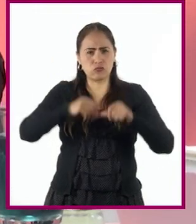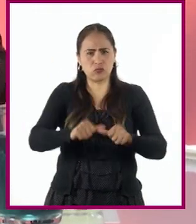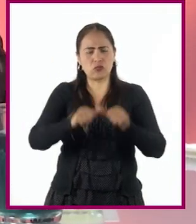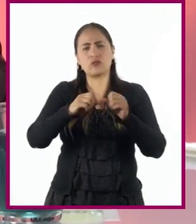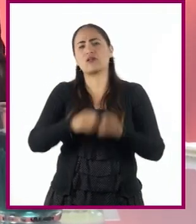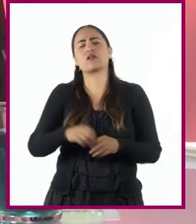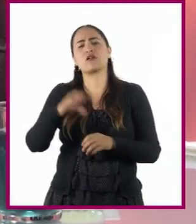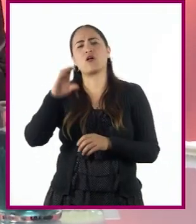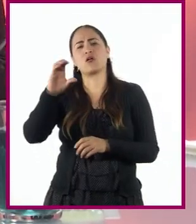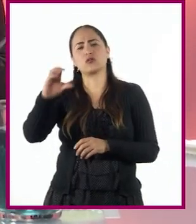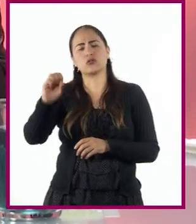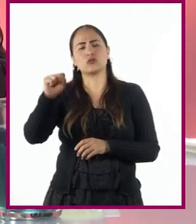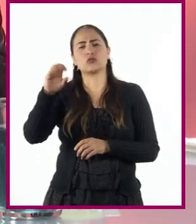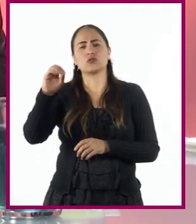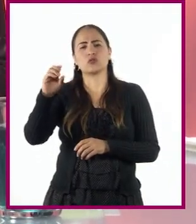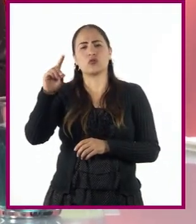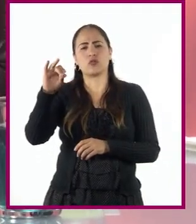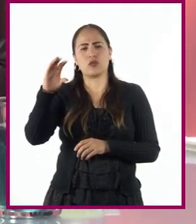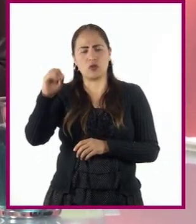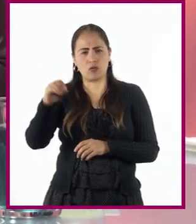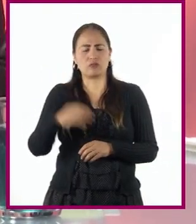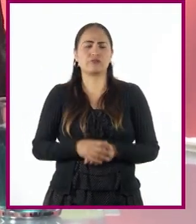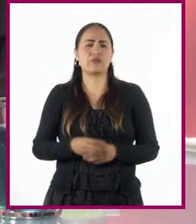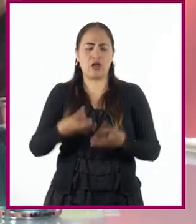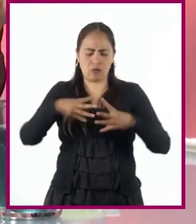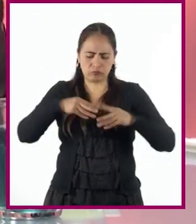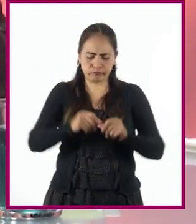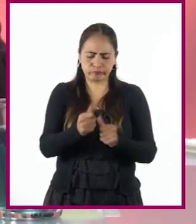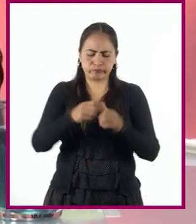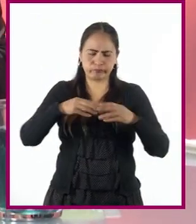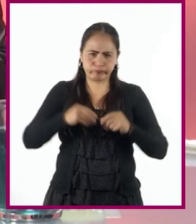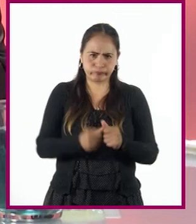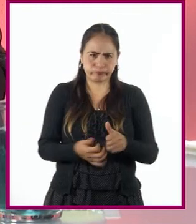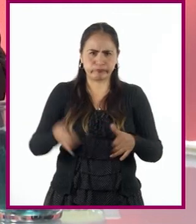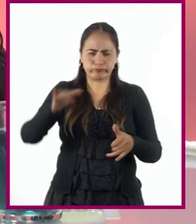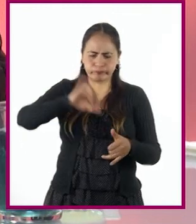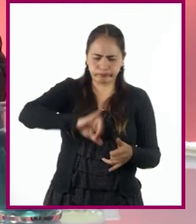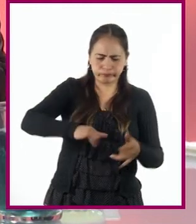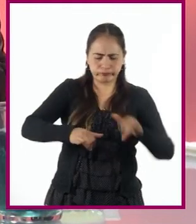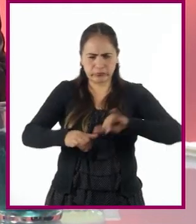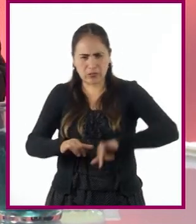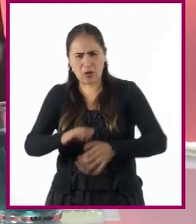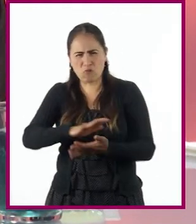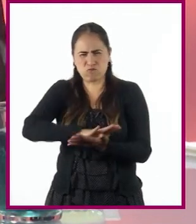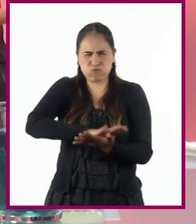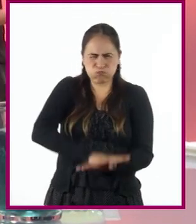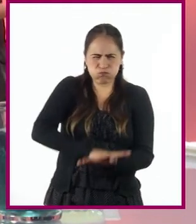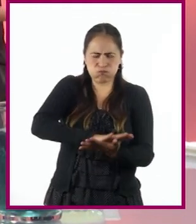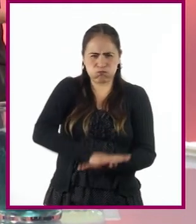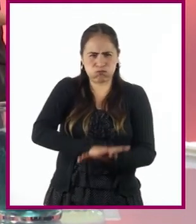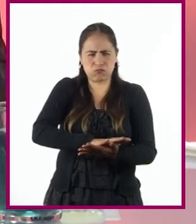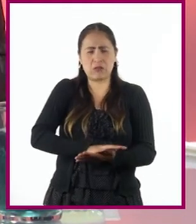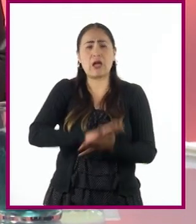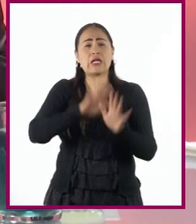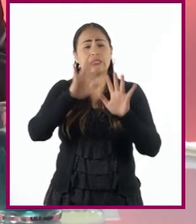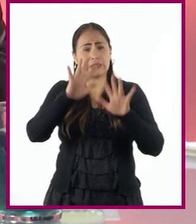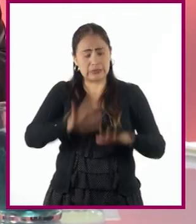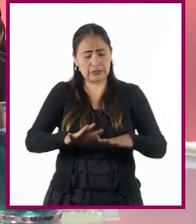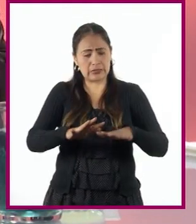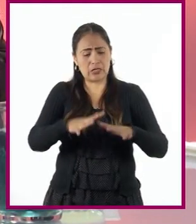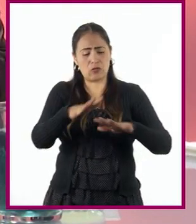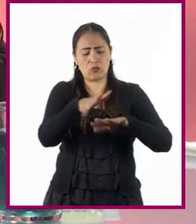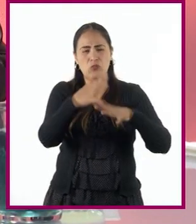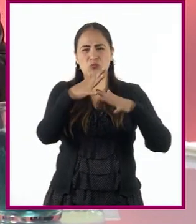sodio, conocido comúnmente como sosa cáustica, proceso que se lleva a cabo a alta presión. La mezcla se filtra y se enfría